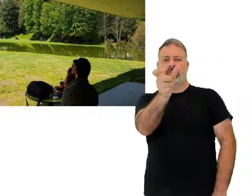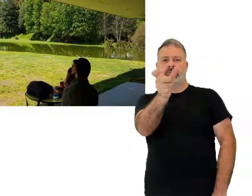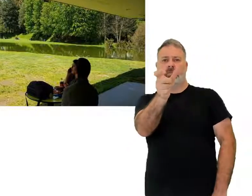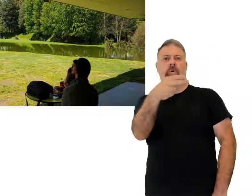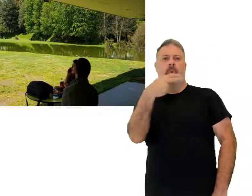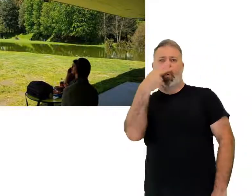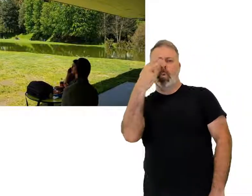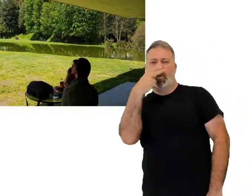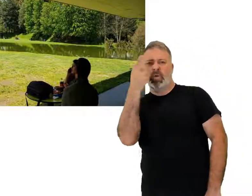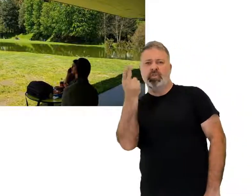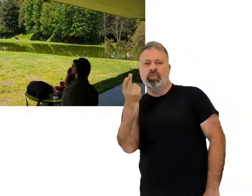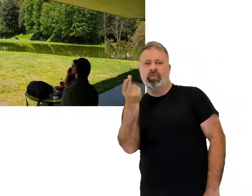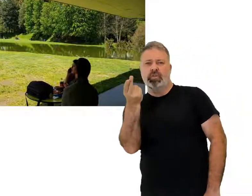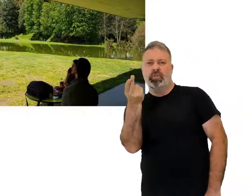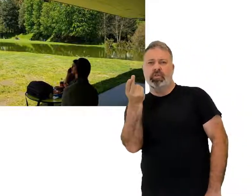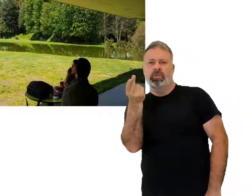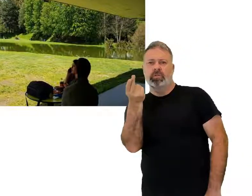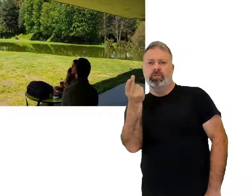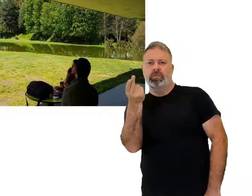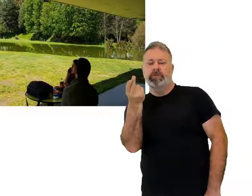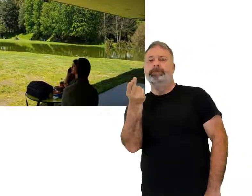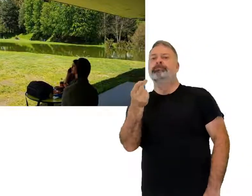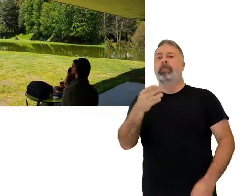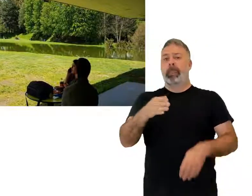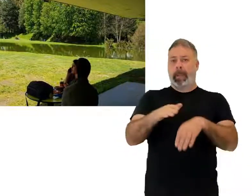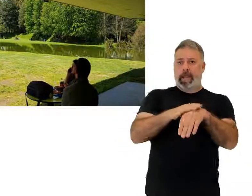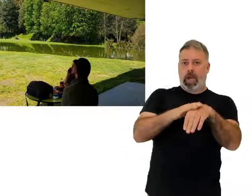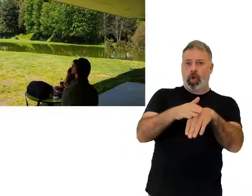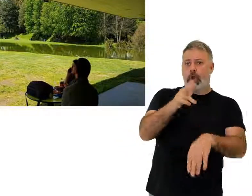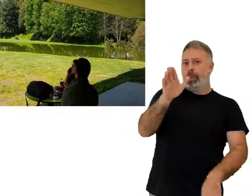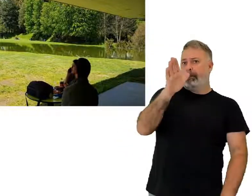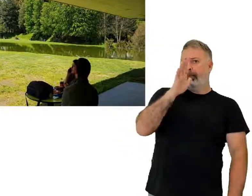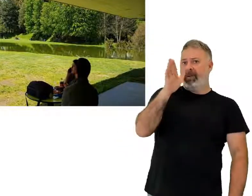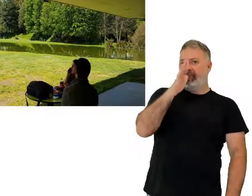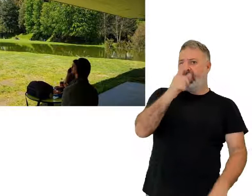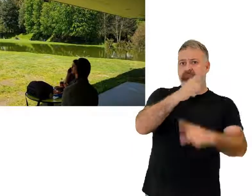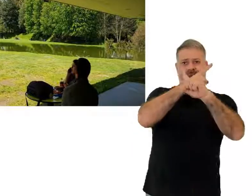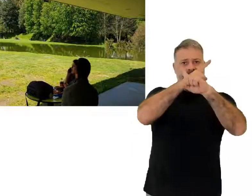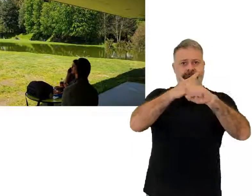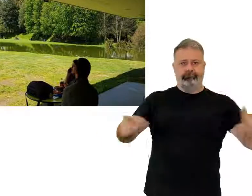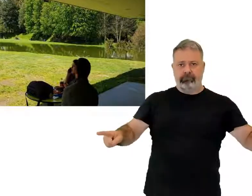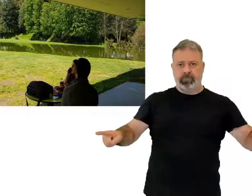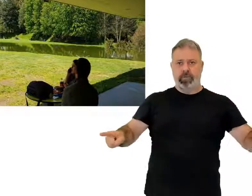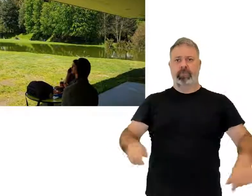curioso es que en la universidad no está permitido el alcohol.